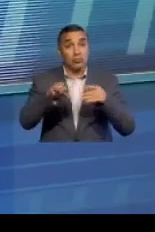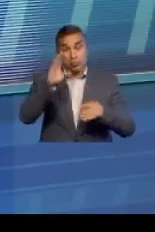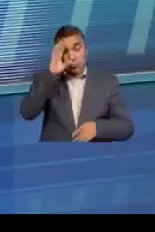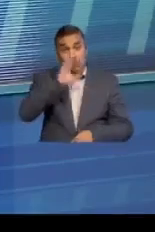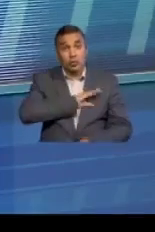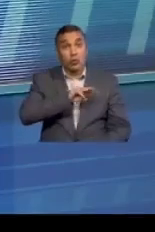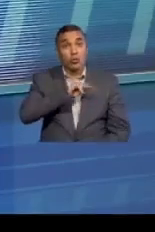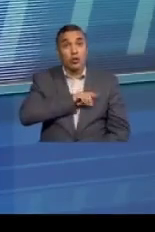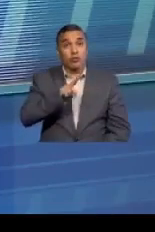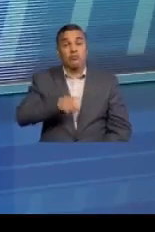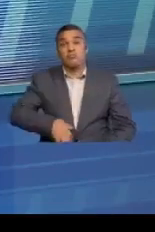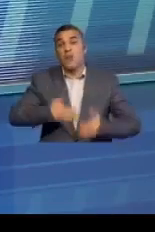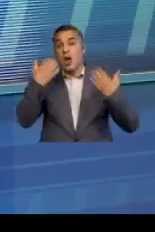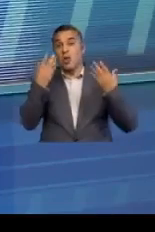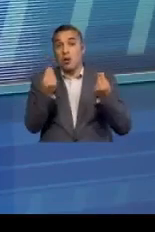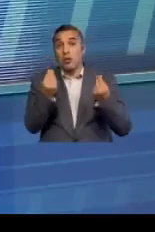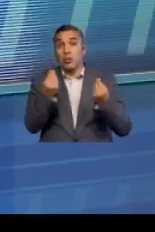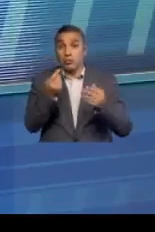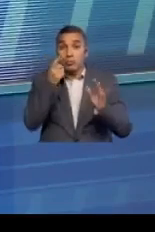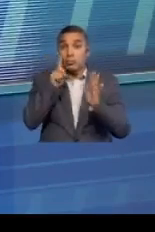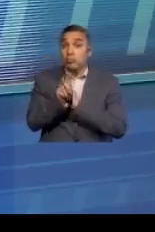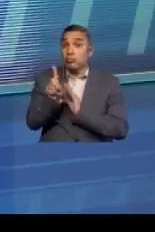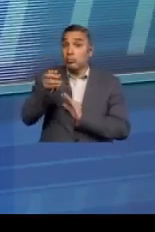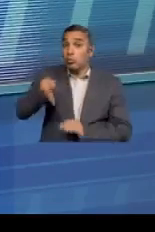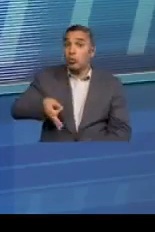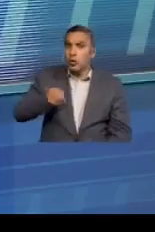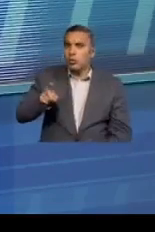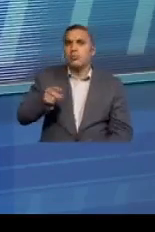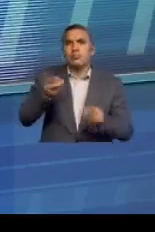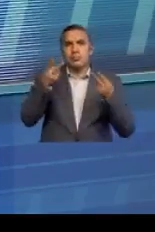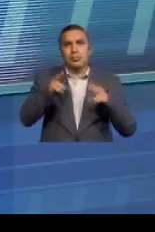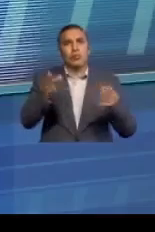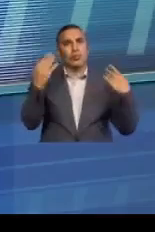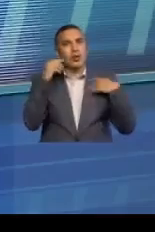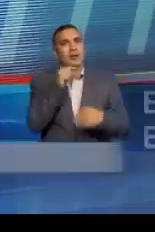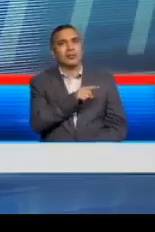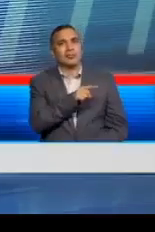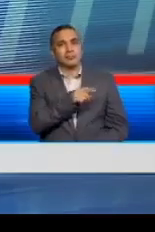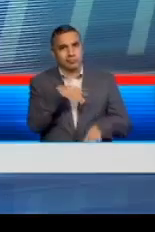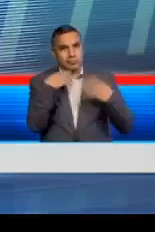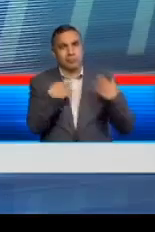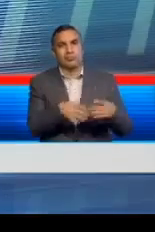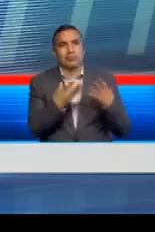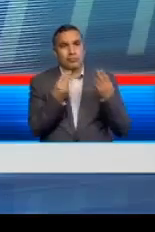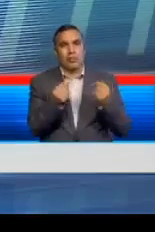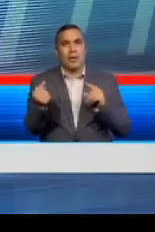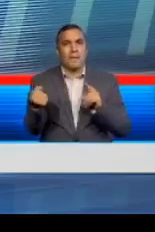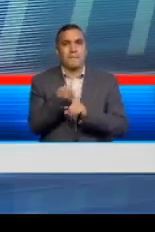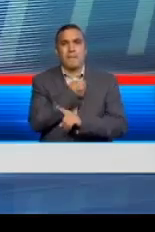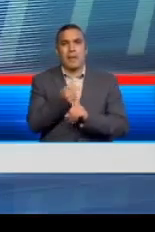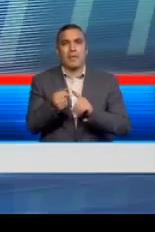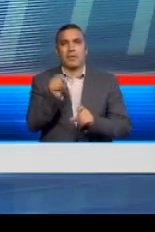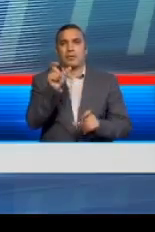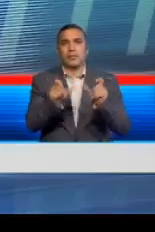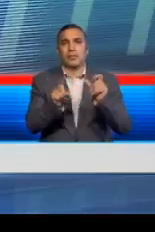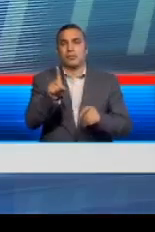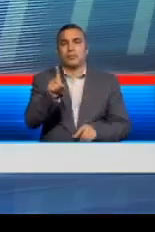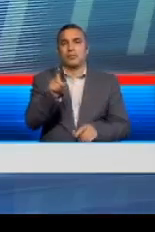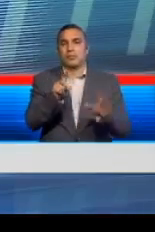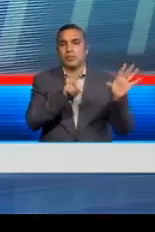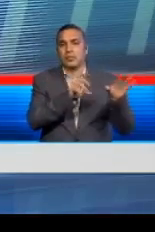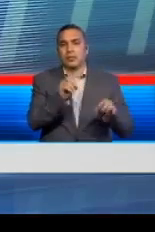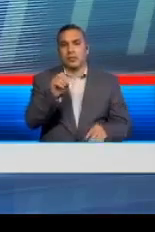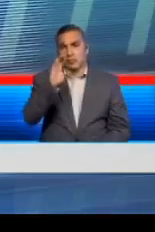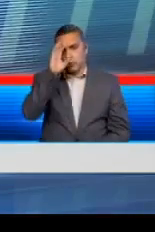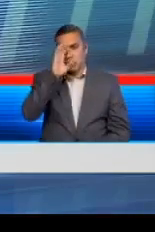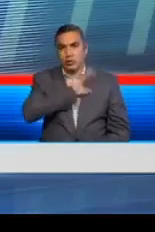policía metropolitana no solo son denunciados en Durán. También en Guayaquil se ha evidenciado la agresividad de parte de sus casi